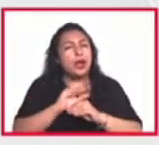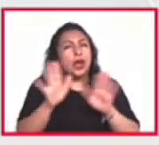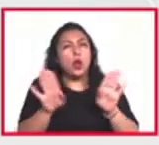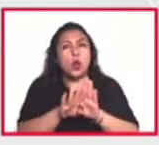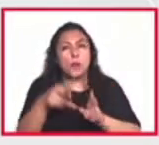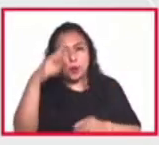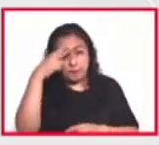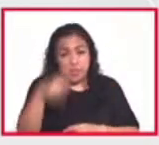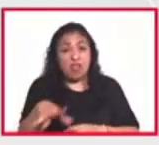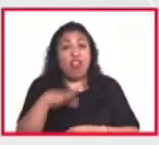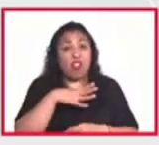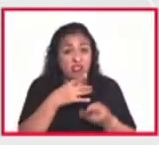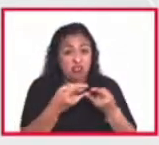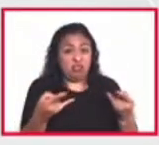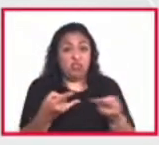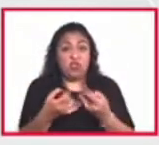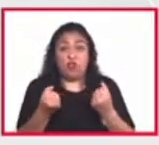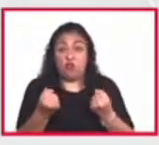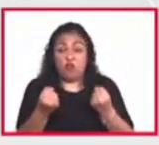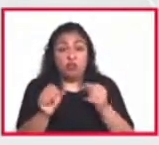historias muy potentes que contar.